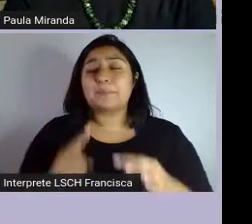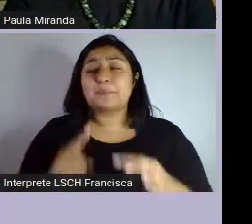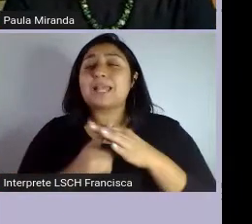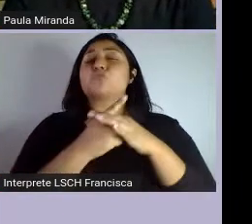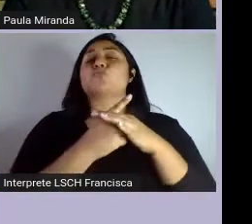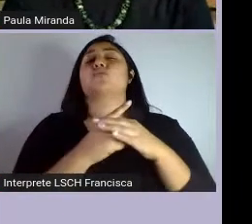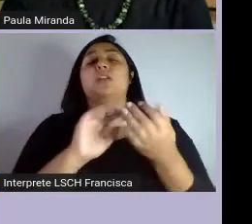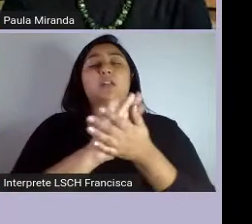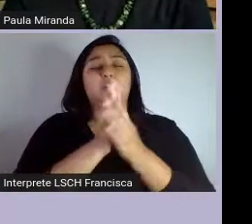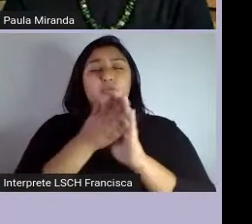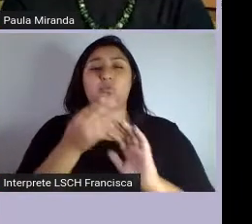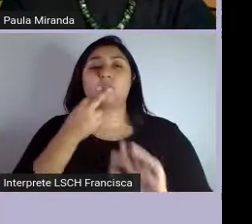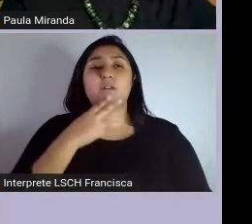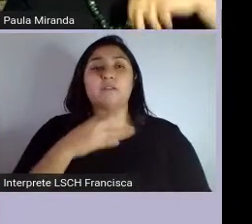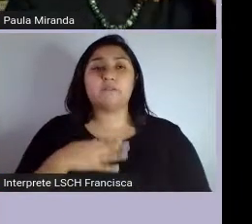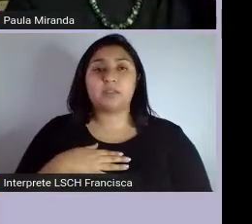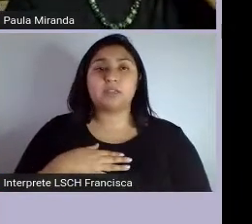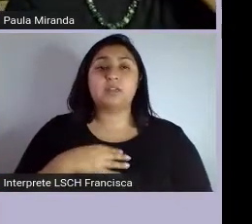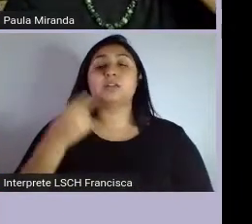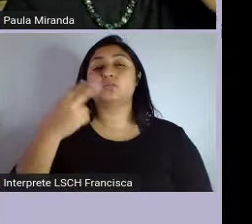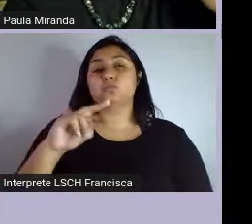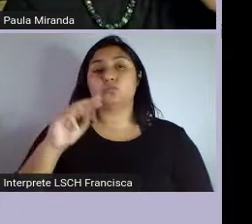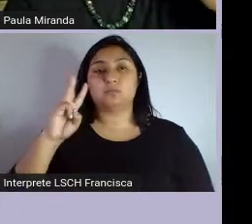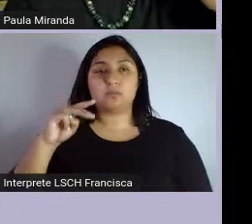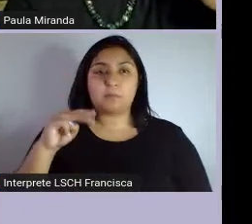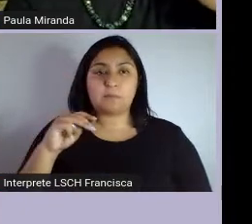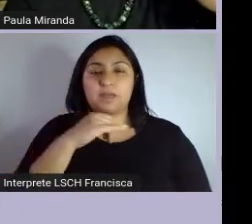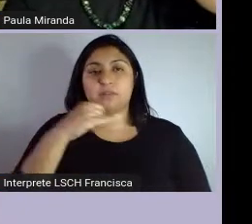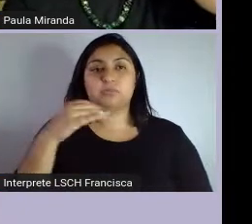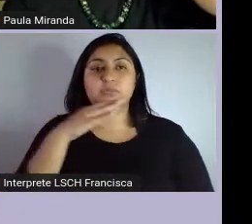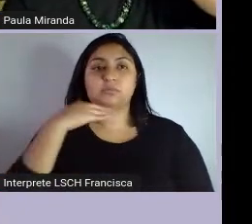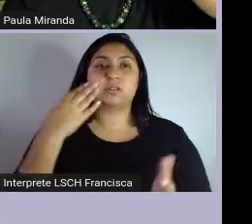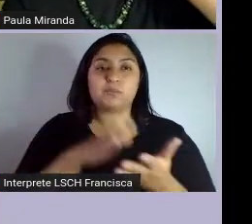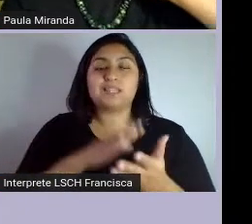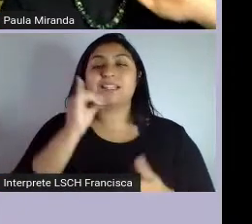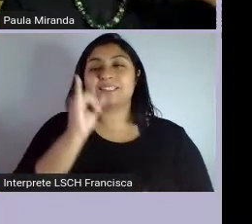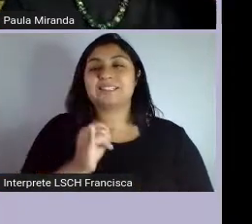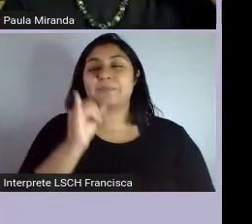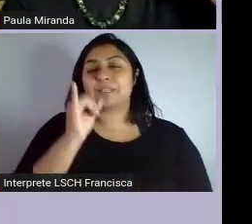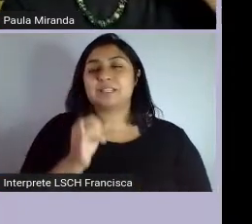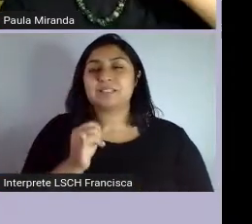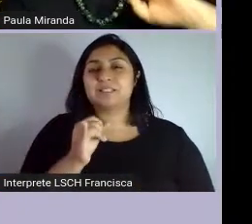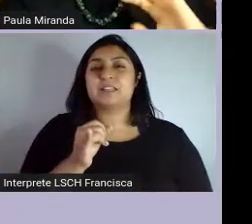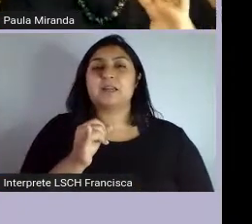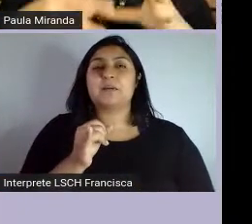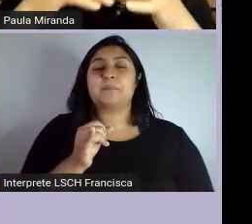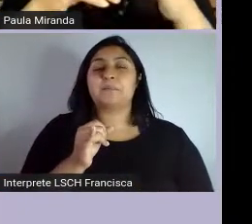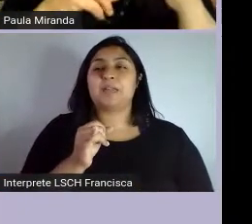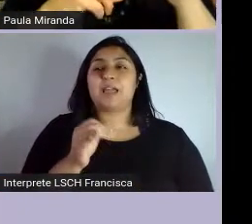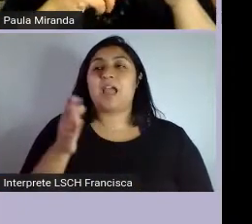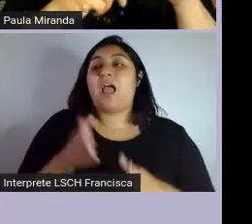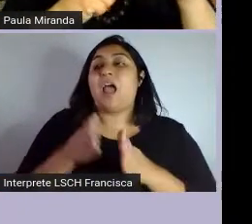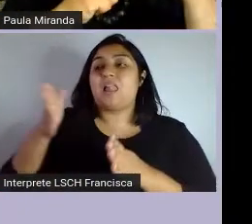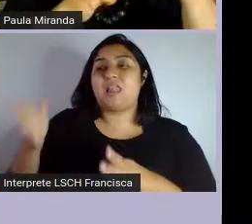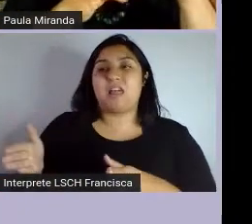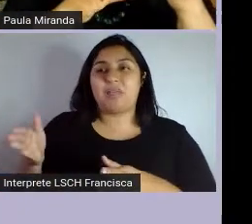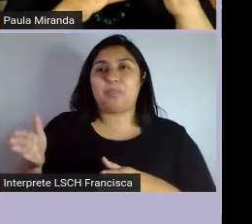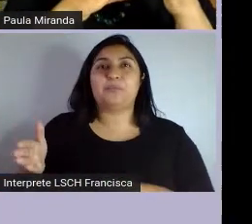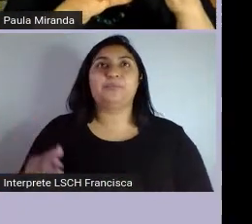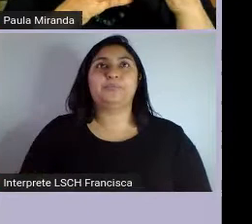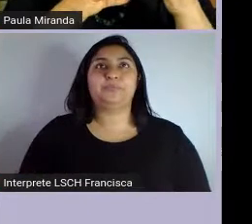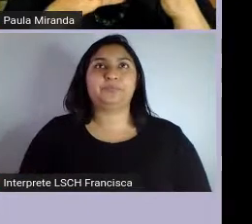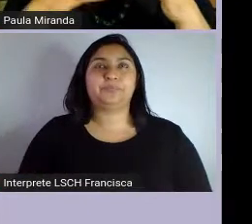Le sobrevive además su madre una vez que ella fallece, así que la tuvo siempre ahí al lado y amparándola. Entonces se